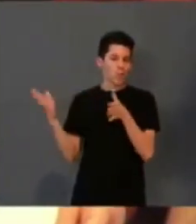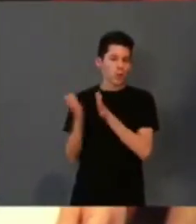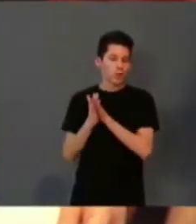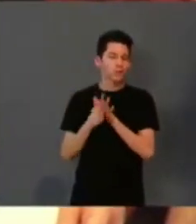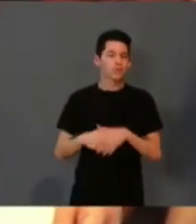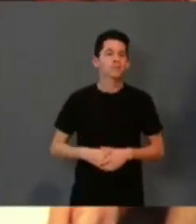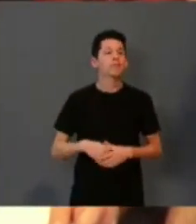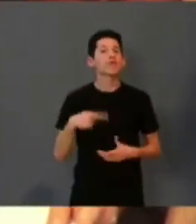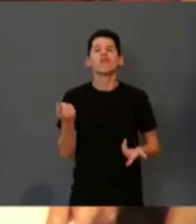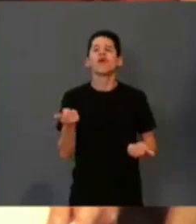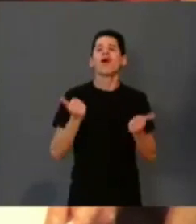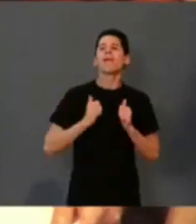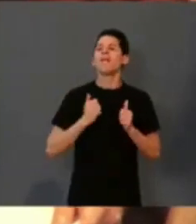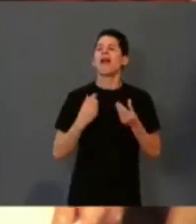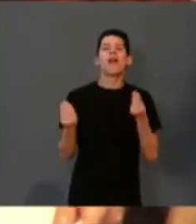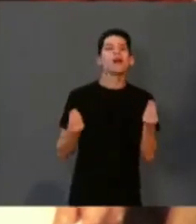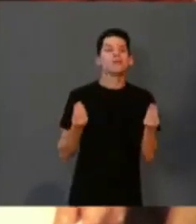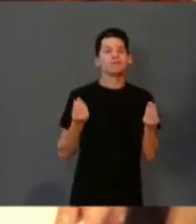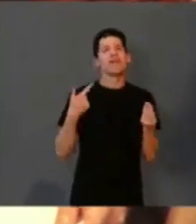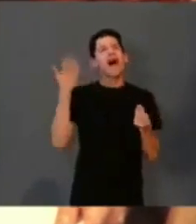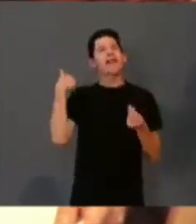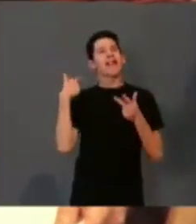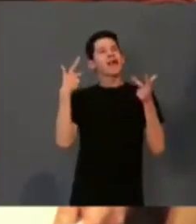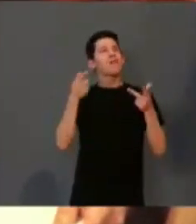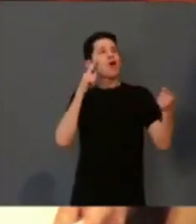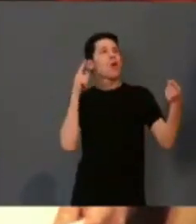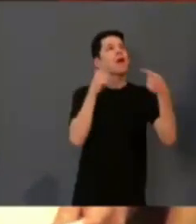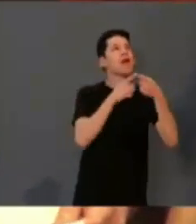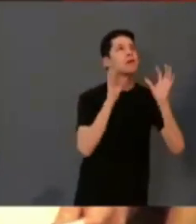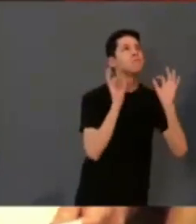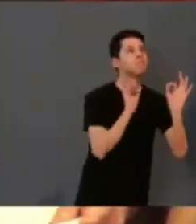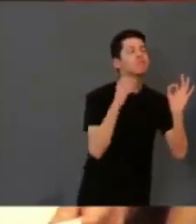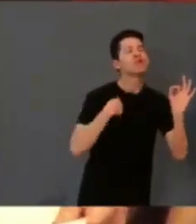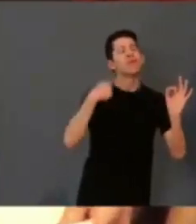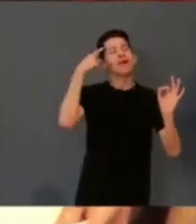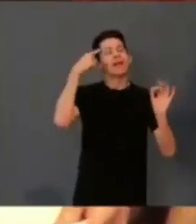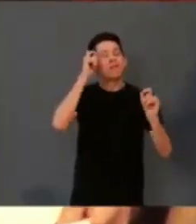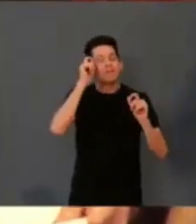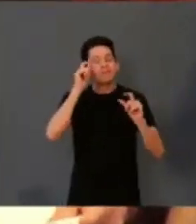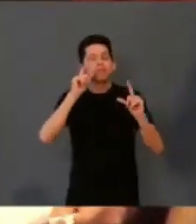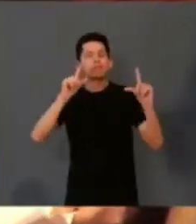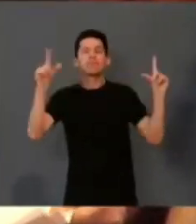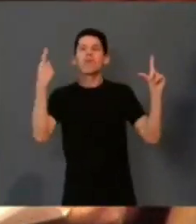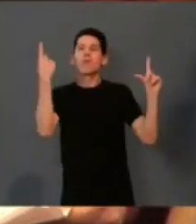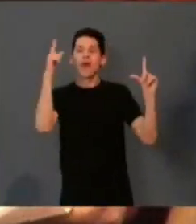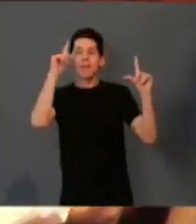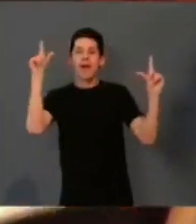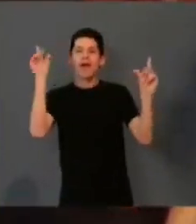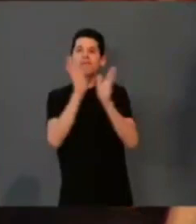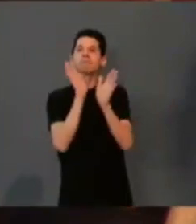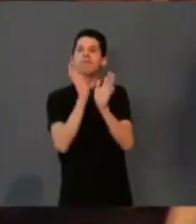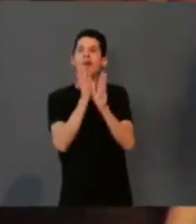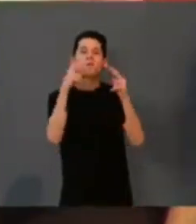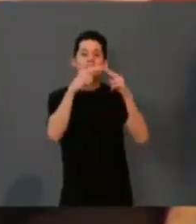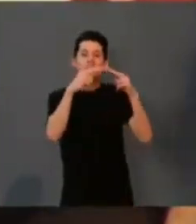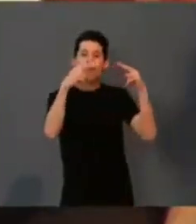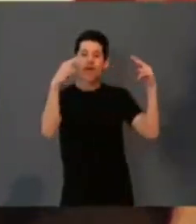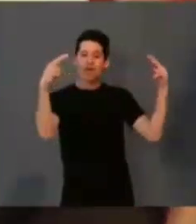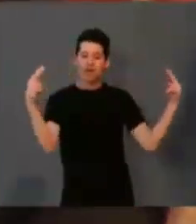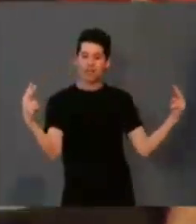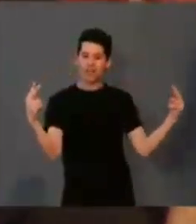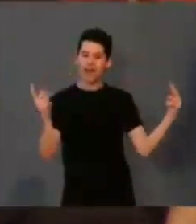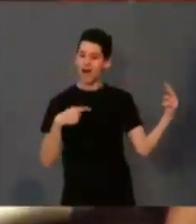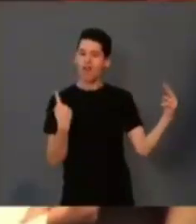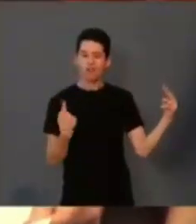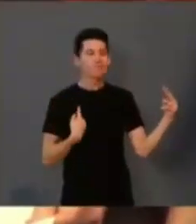nombre el objetivo pero digo si yo tuviera que pensar en una imagen es un puente un puente en el que ayudamos